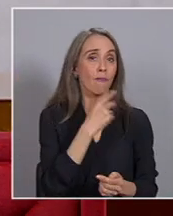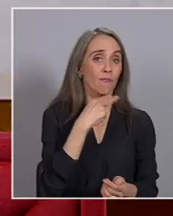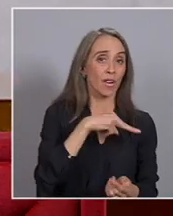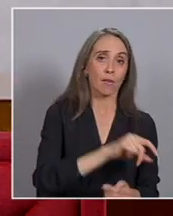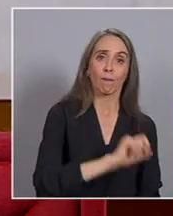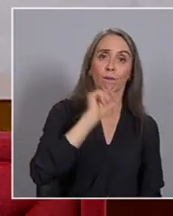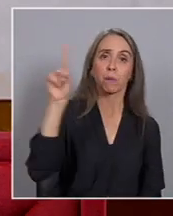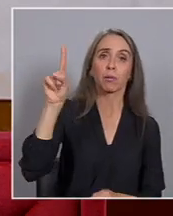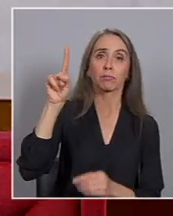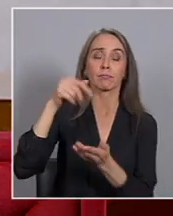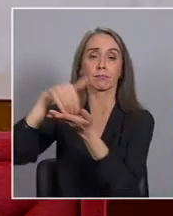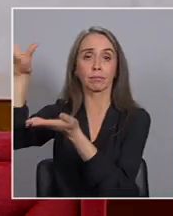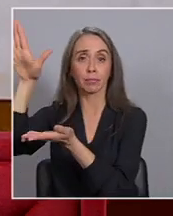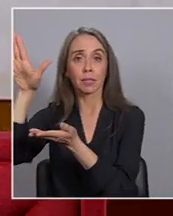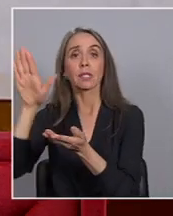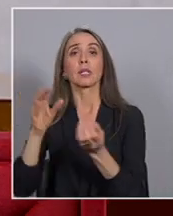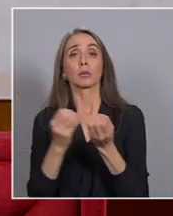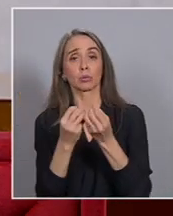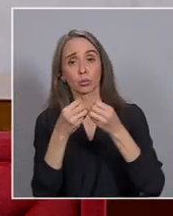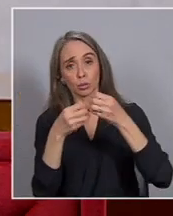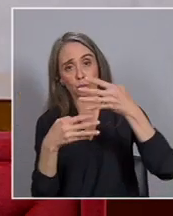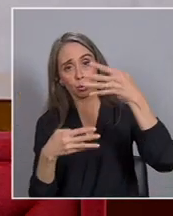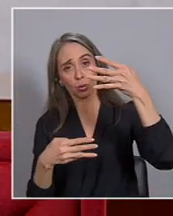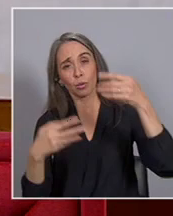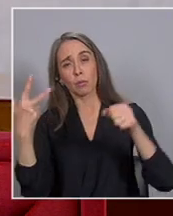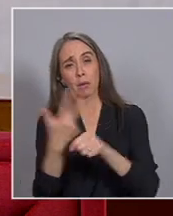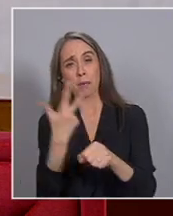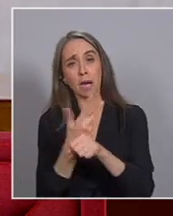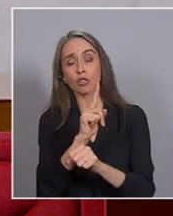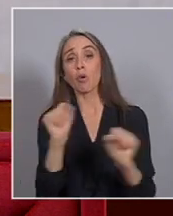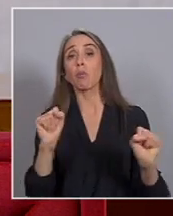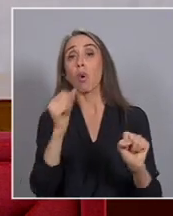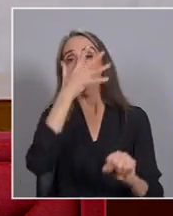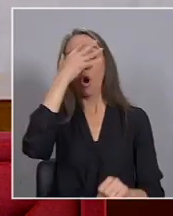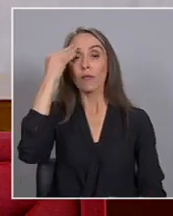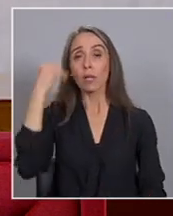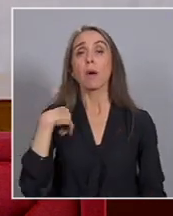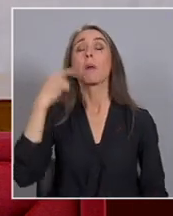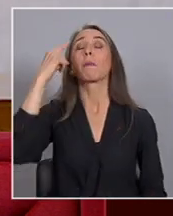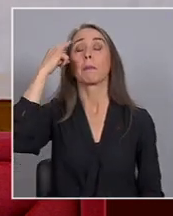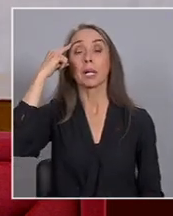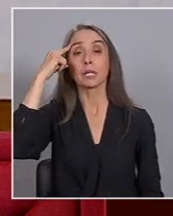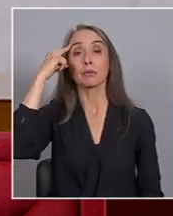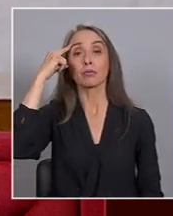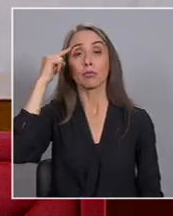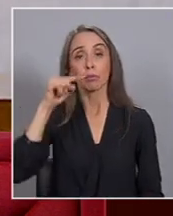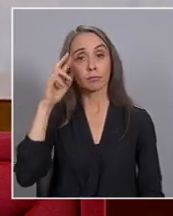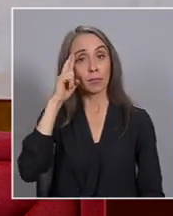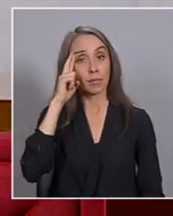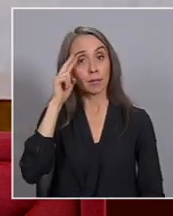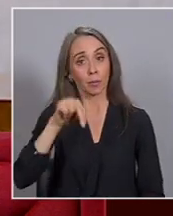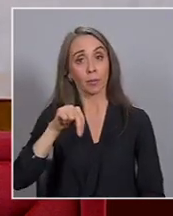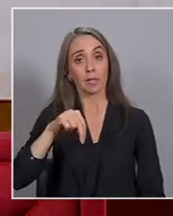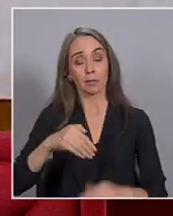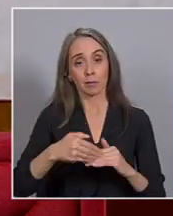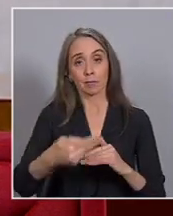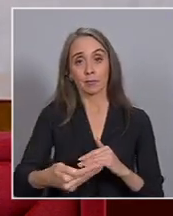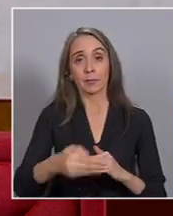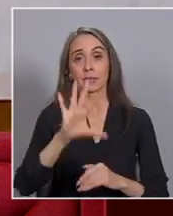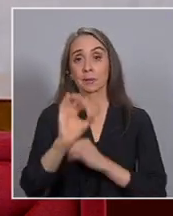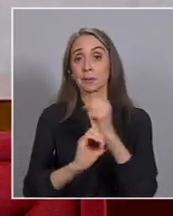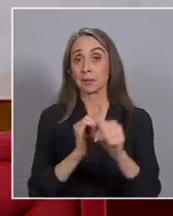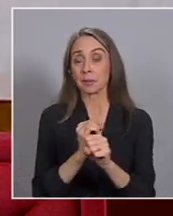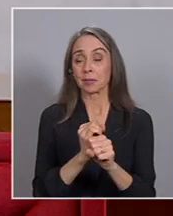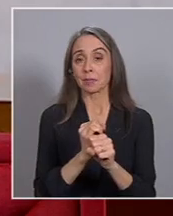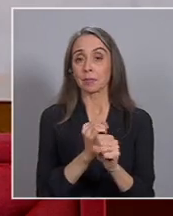tantas otras tragedias que no podemos olvidar. Pienso que esta conmemoración nos debe